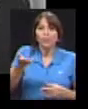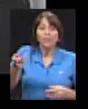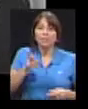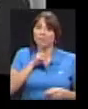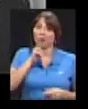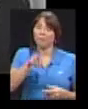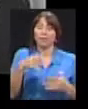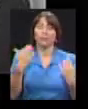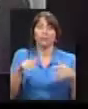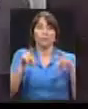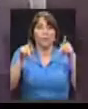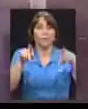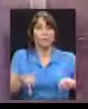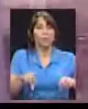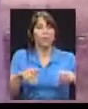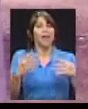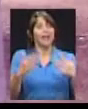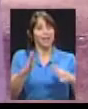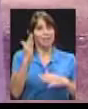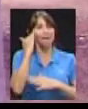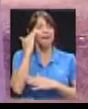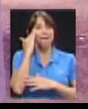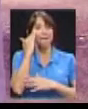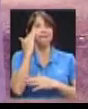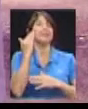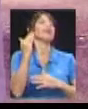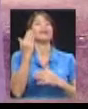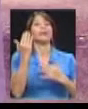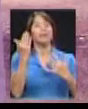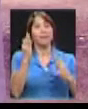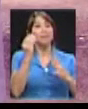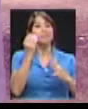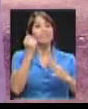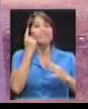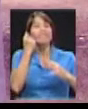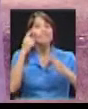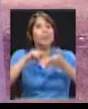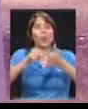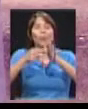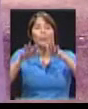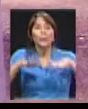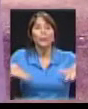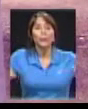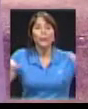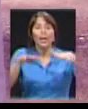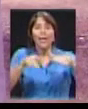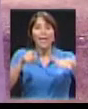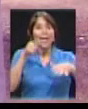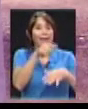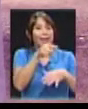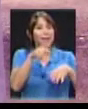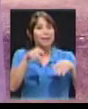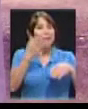realmente era alguien que tenía muy claro la dimensión, que tenía muy claro los seres humanos